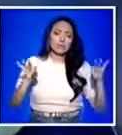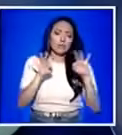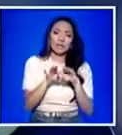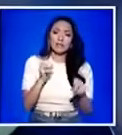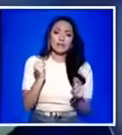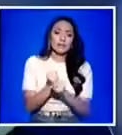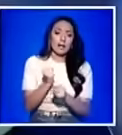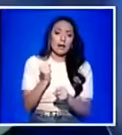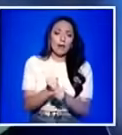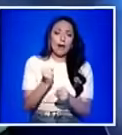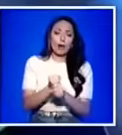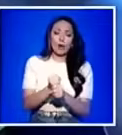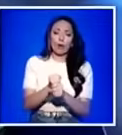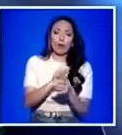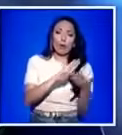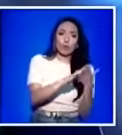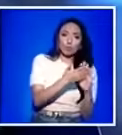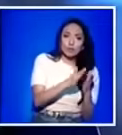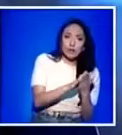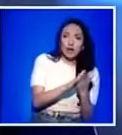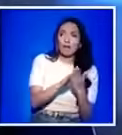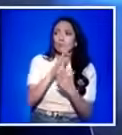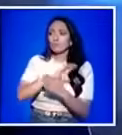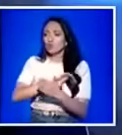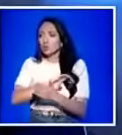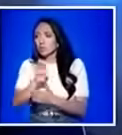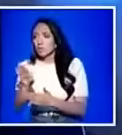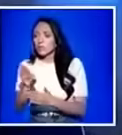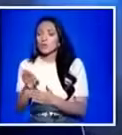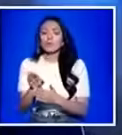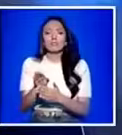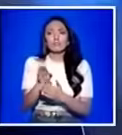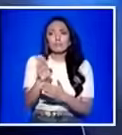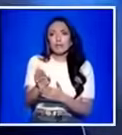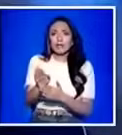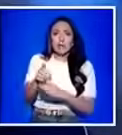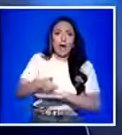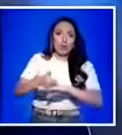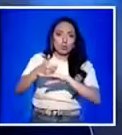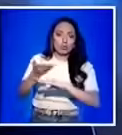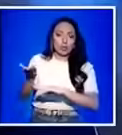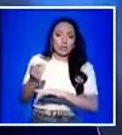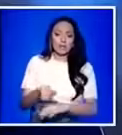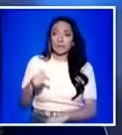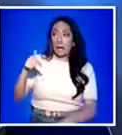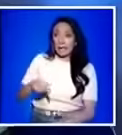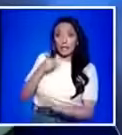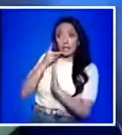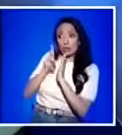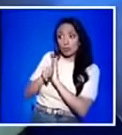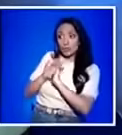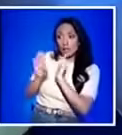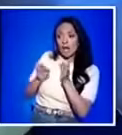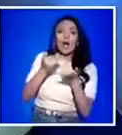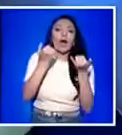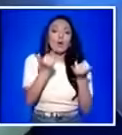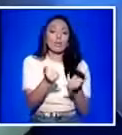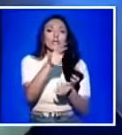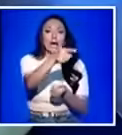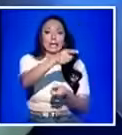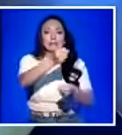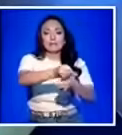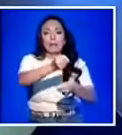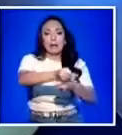trabajo entre ustedes, nosotros y por supuesto el municipio de la capital. Tras esta denuncia que fue hecha en este espacio informativo, pues ya se encuentran